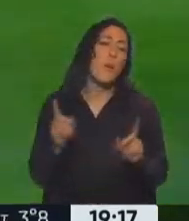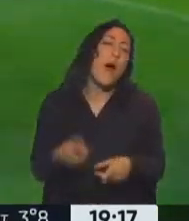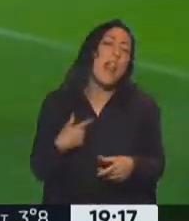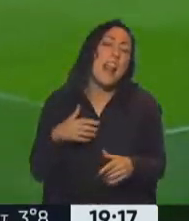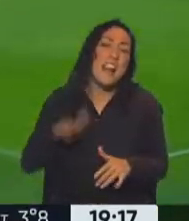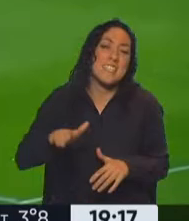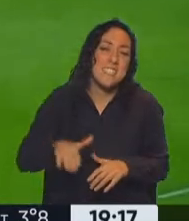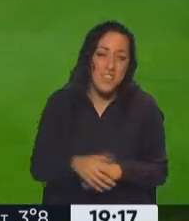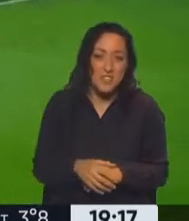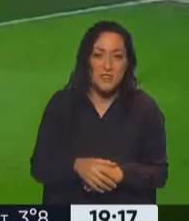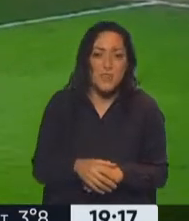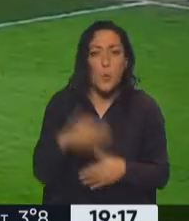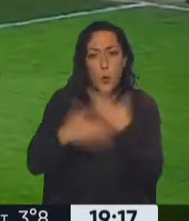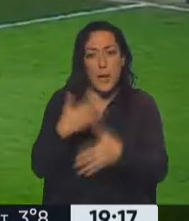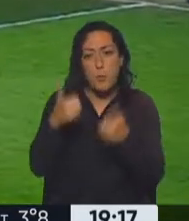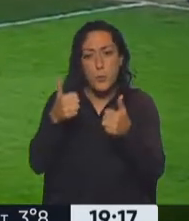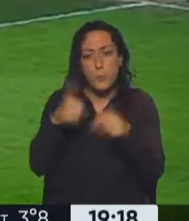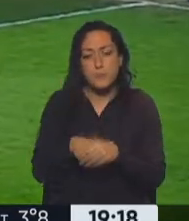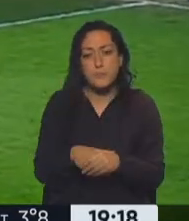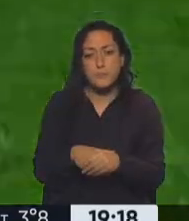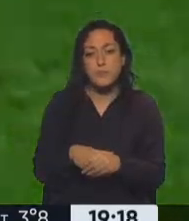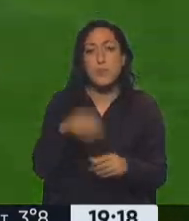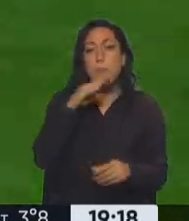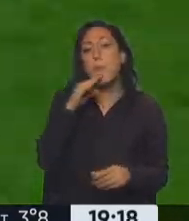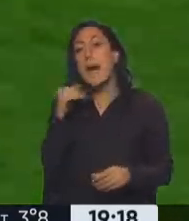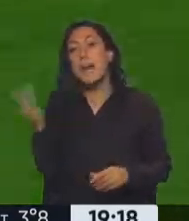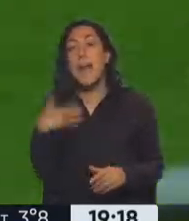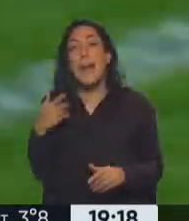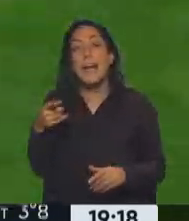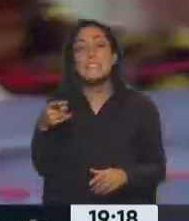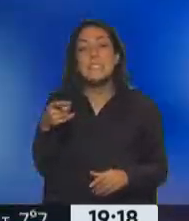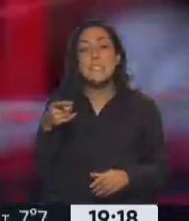bien. En las atajadas, muy bien. Saracho en Barraca Central.